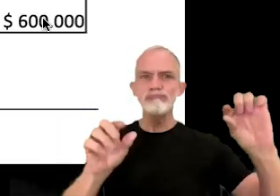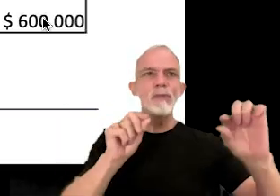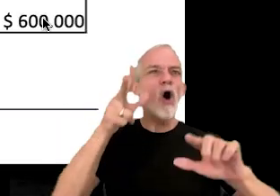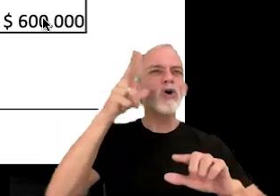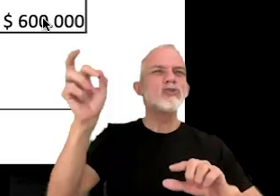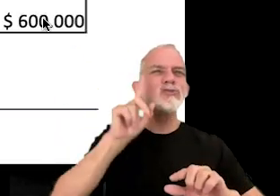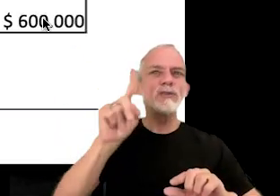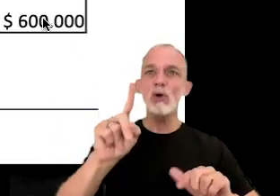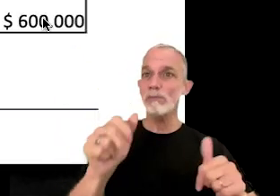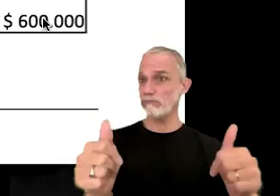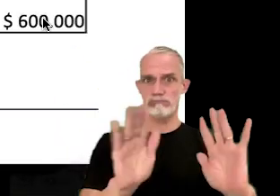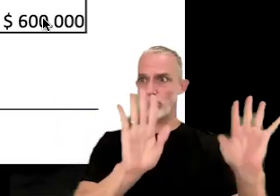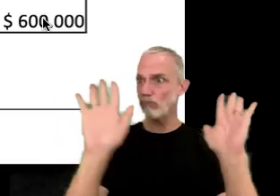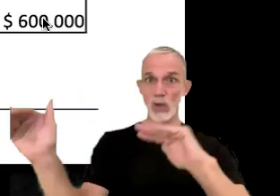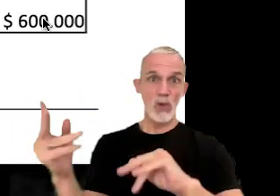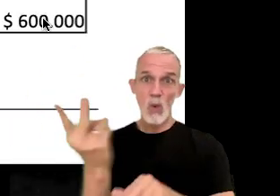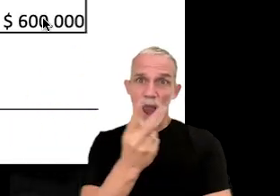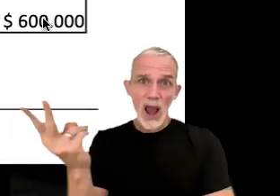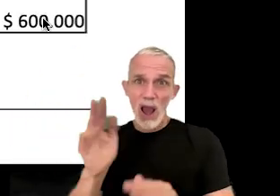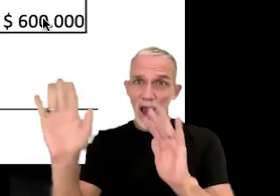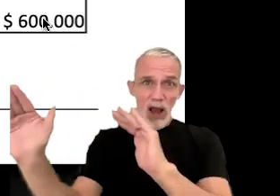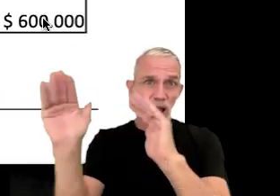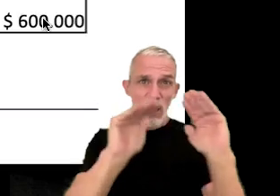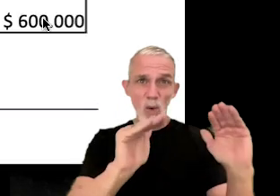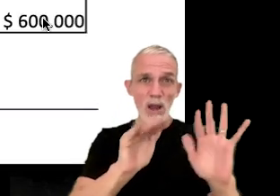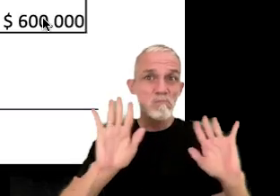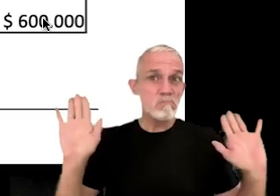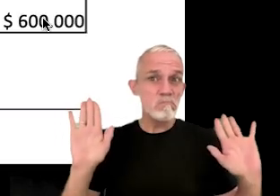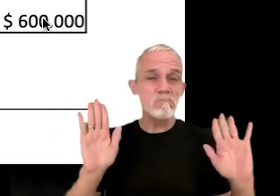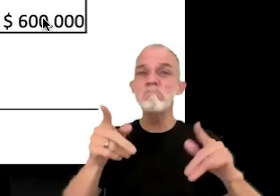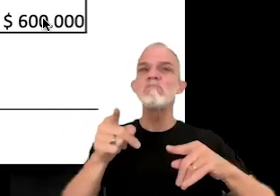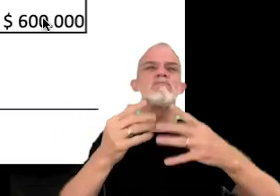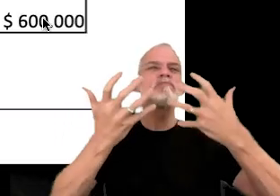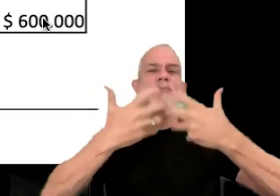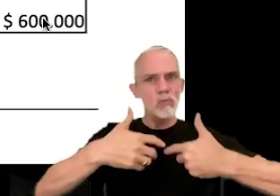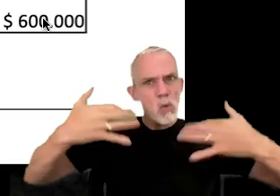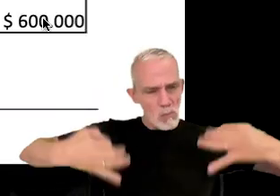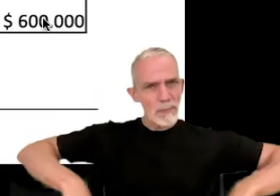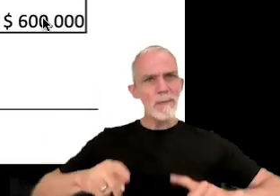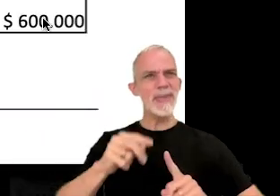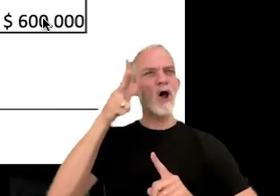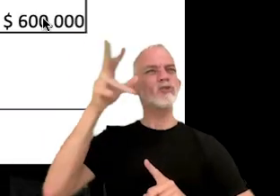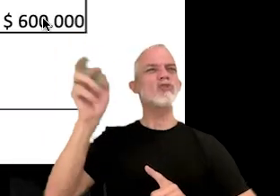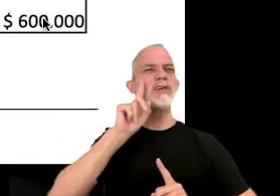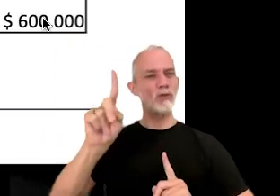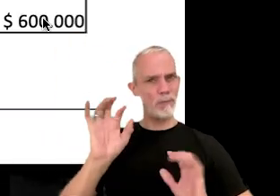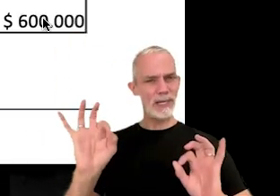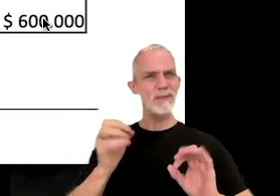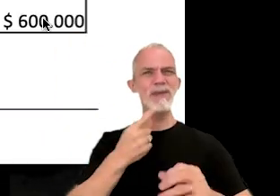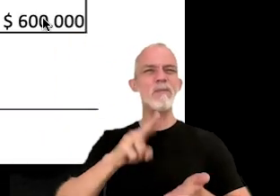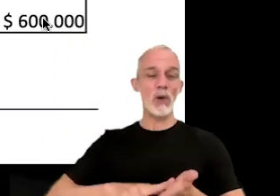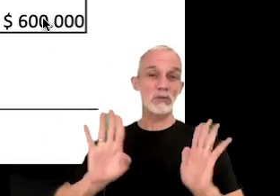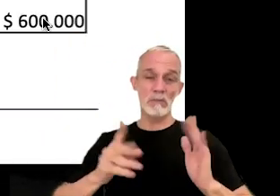800.000 pesos en ambos casos es un impuesto determinado en forma correcta. Si el